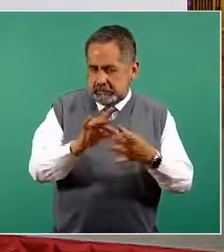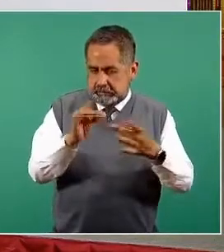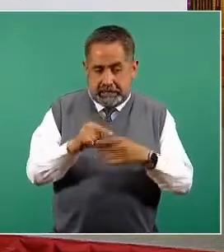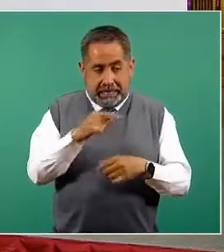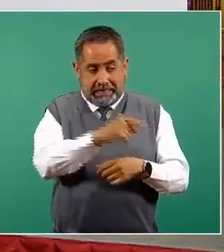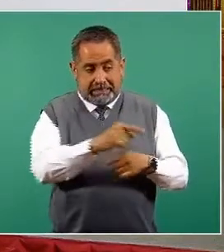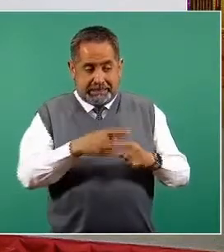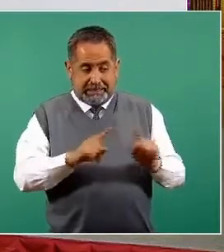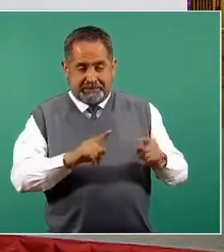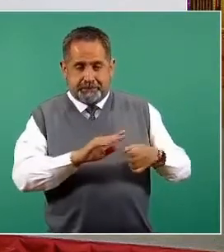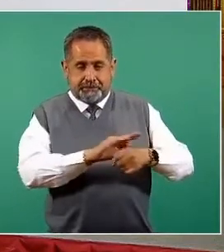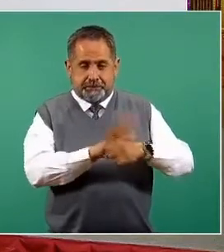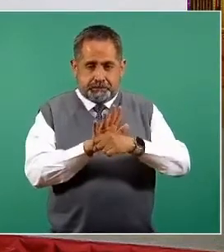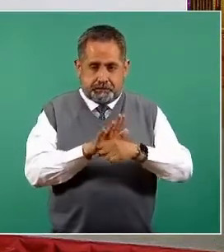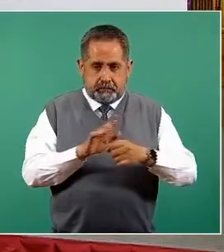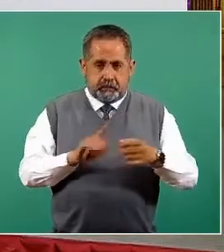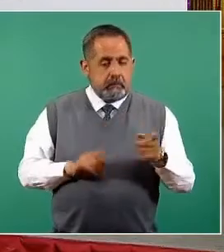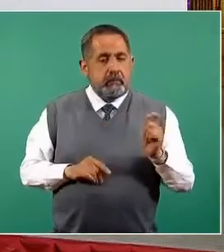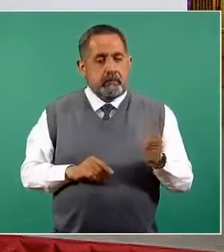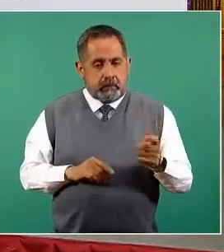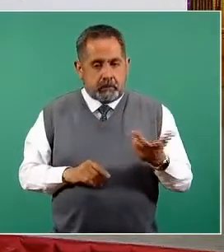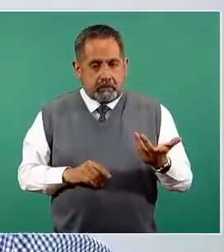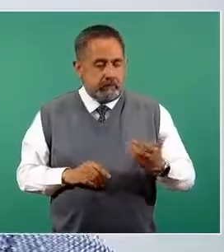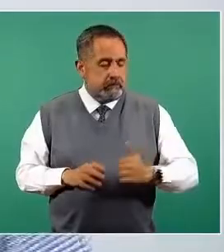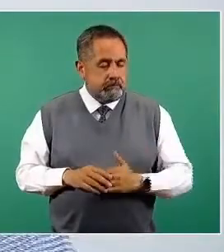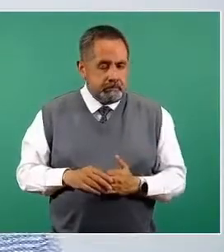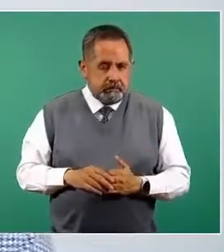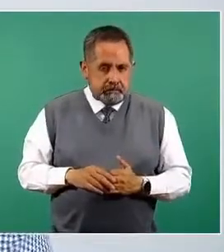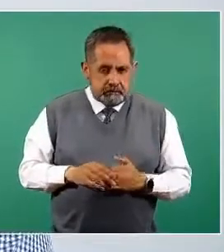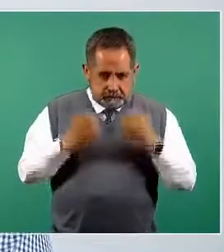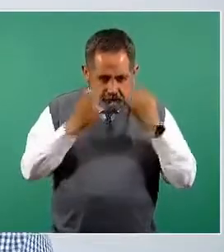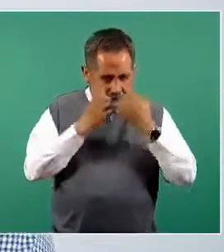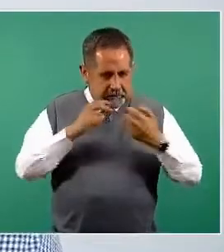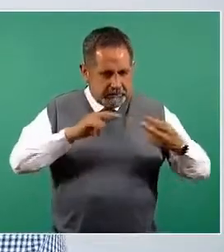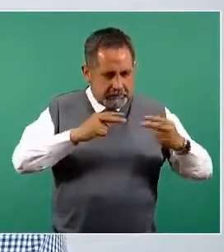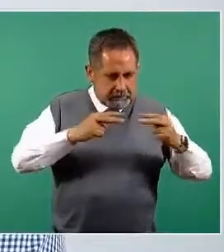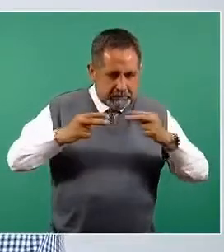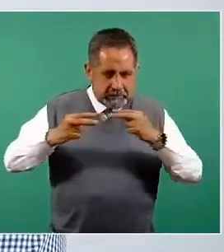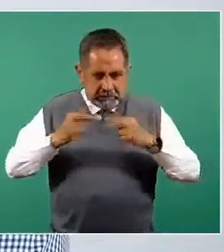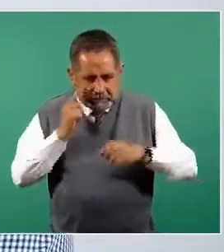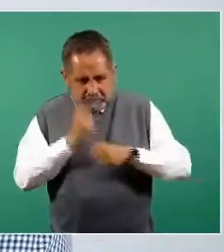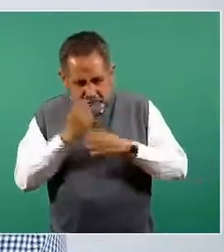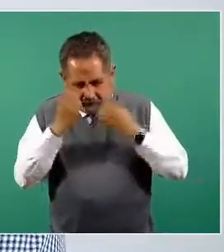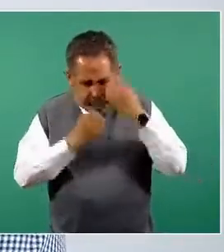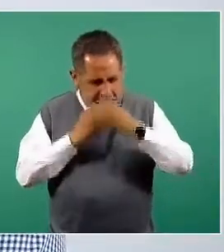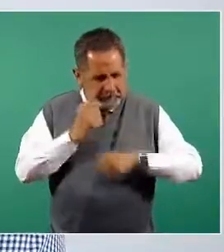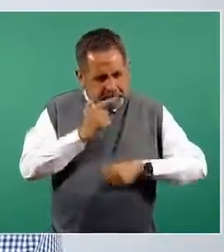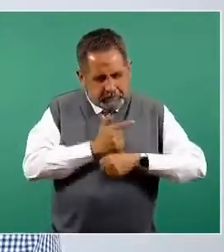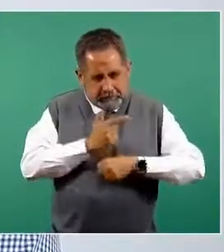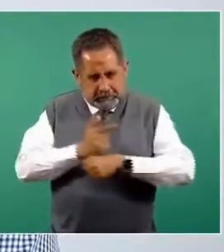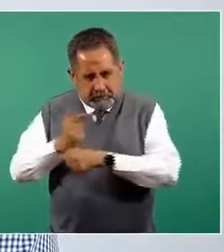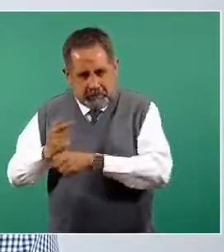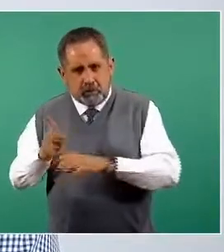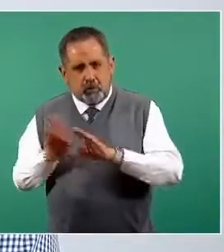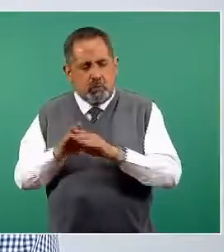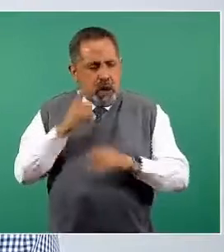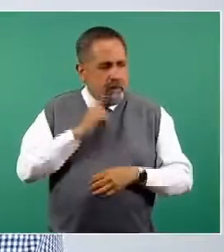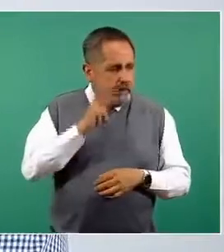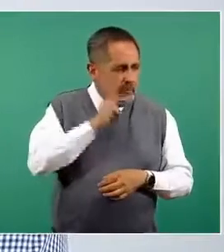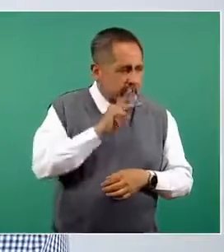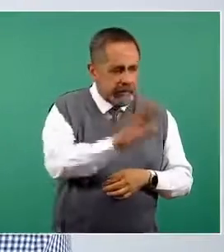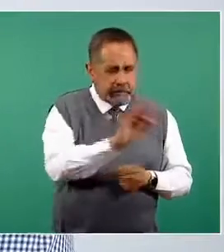comentarlo, esto sale obviamente de las secuenciaciones genéticas que se han estado realizando de muestras de